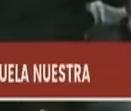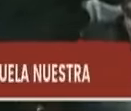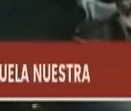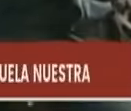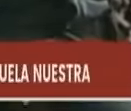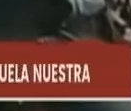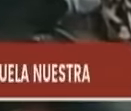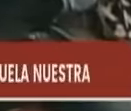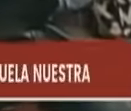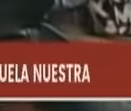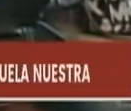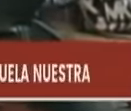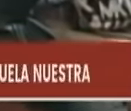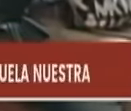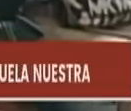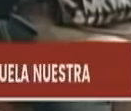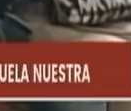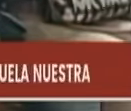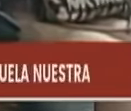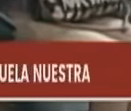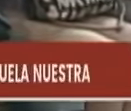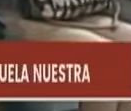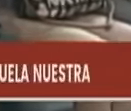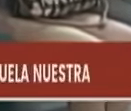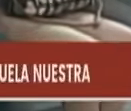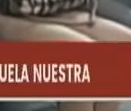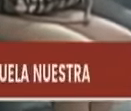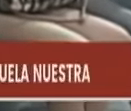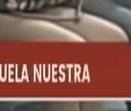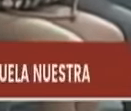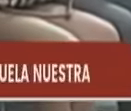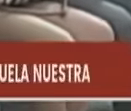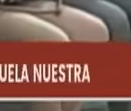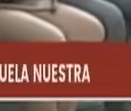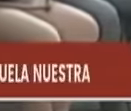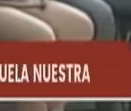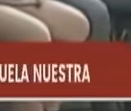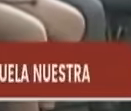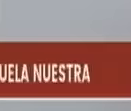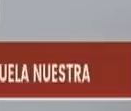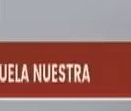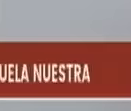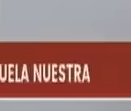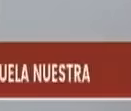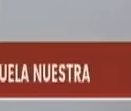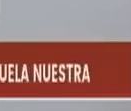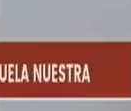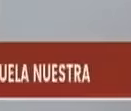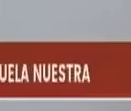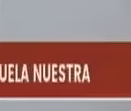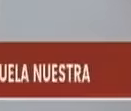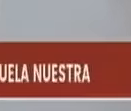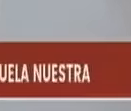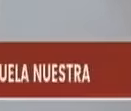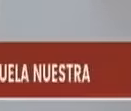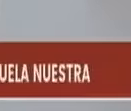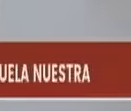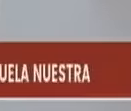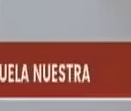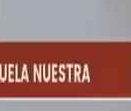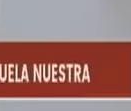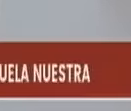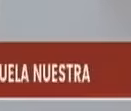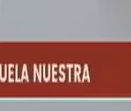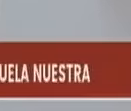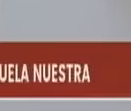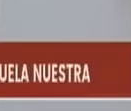comunicación y de mí en mi condición de jefe del Comando de Campaña Venezuela Nuestra, el planteamiento principal del comunicado